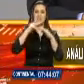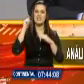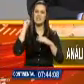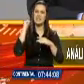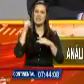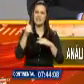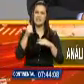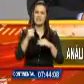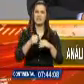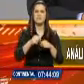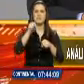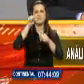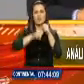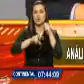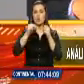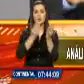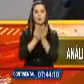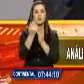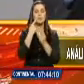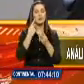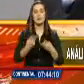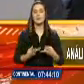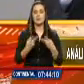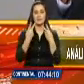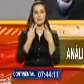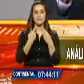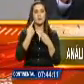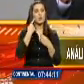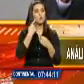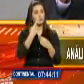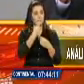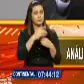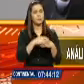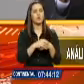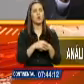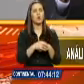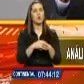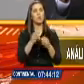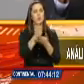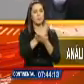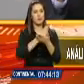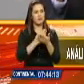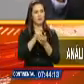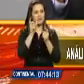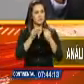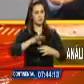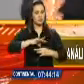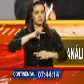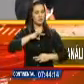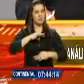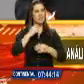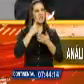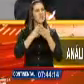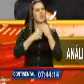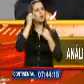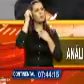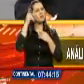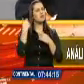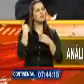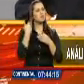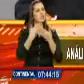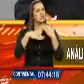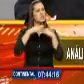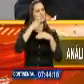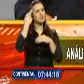semidestruidas, no sirven para vivir. Señor Yacoub, usted como parte de la población civil, ¿qué opina acerca de los argumentos que